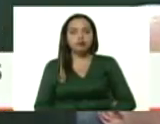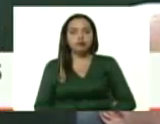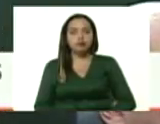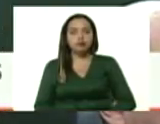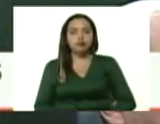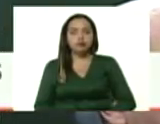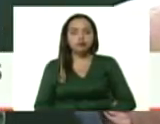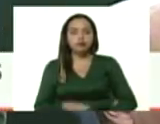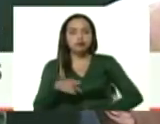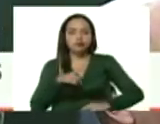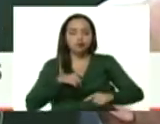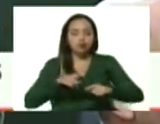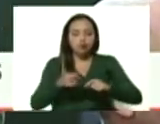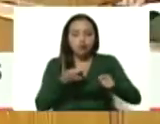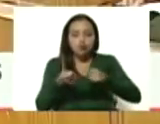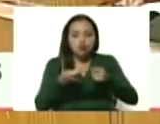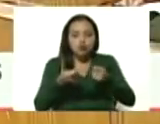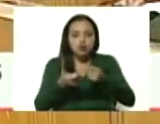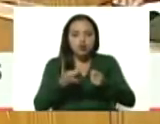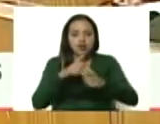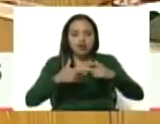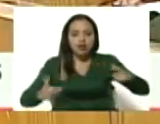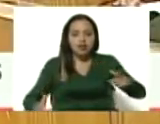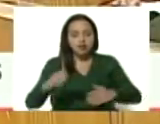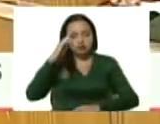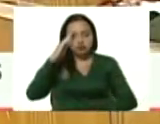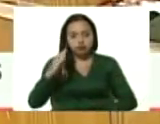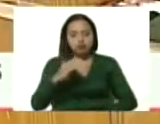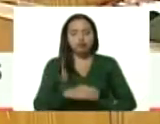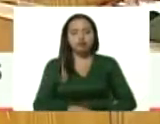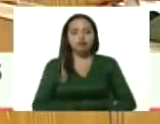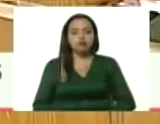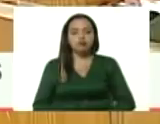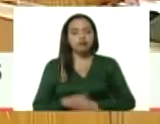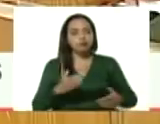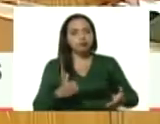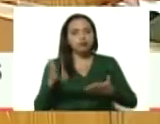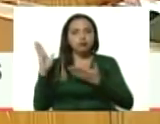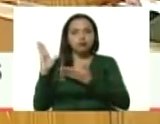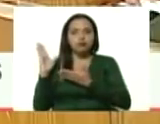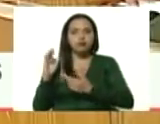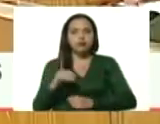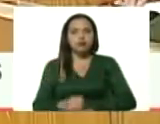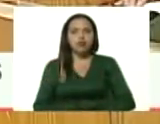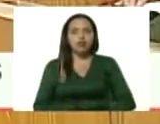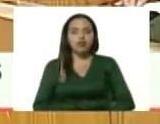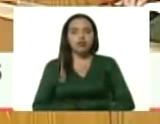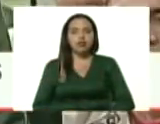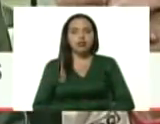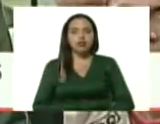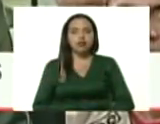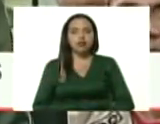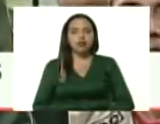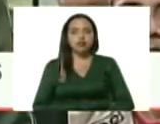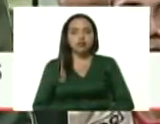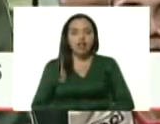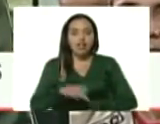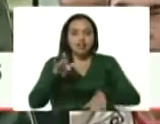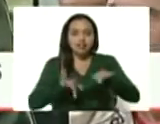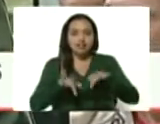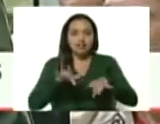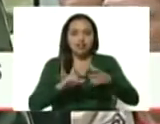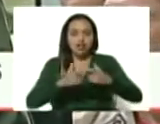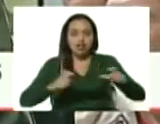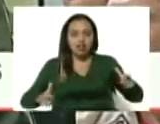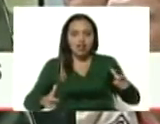Armada Nacional Bolivariana, al mayor general José Adelino Ornelas Ferreira, secretario general del Consejo de